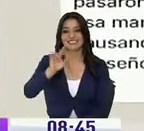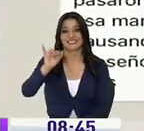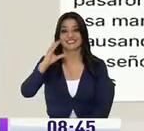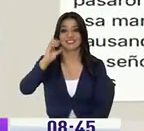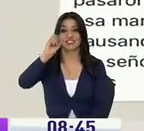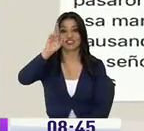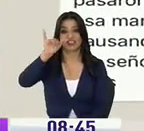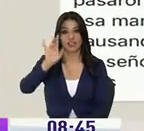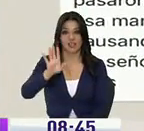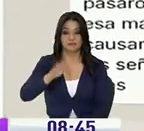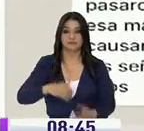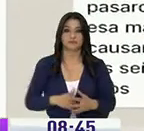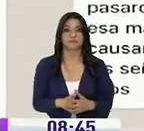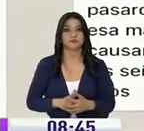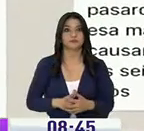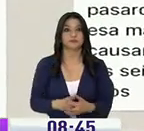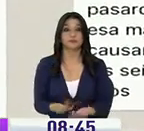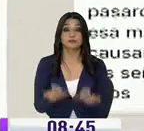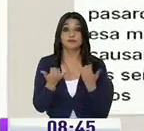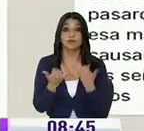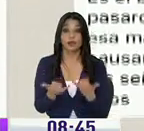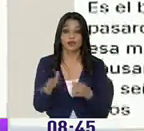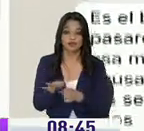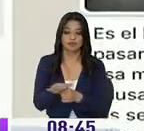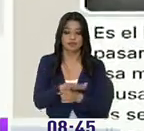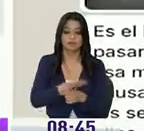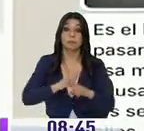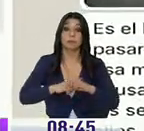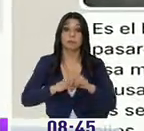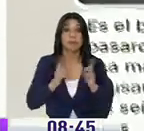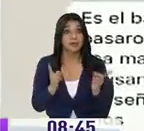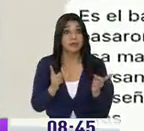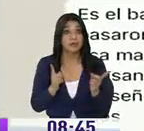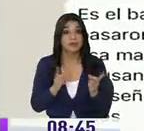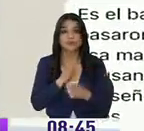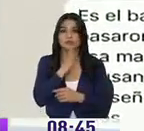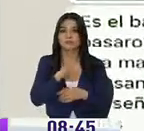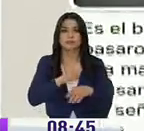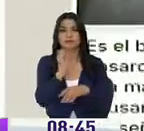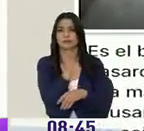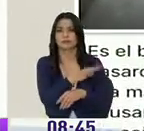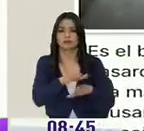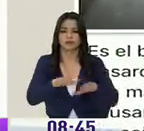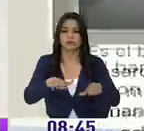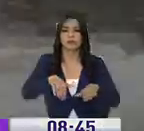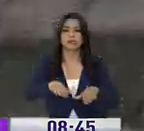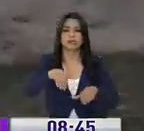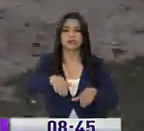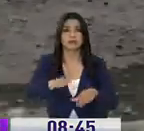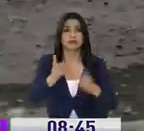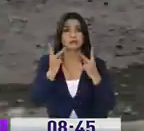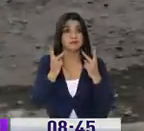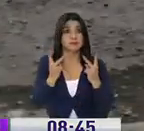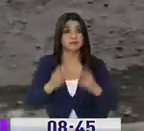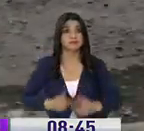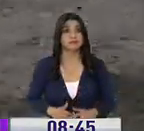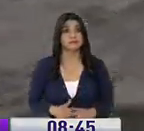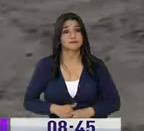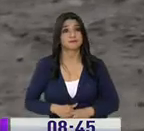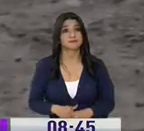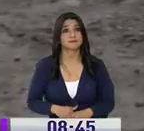Central. Patricio Romero dice, hoy pasaron bachando, pero lastimosamente siempre dejan esa parte de esta manera. Claro, pues ahí están.